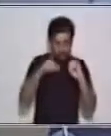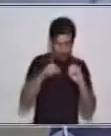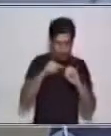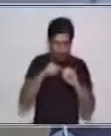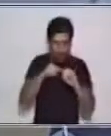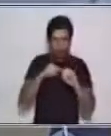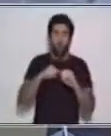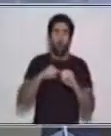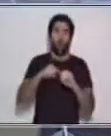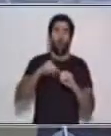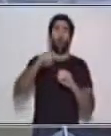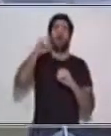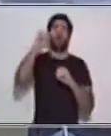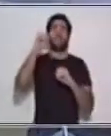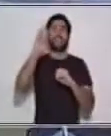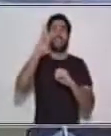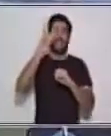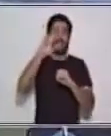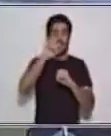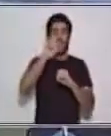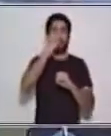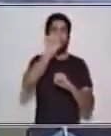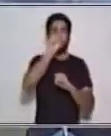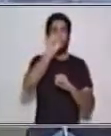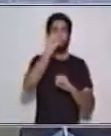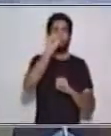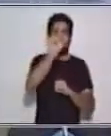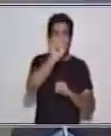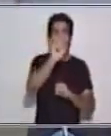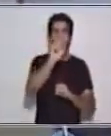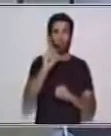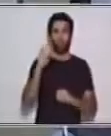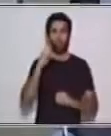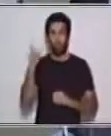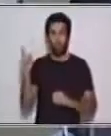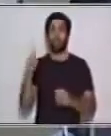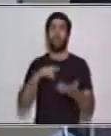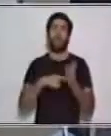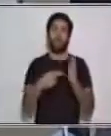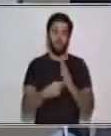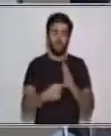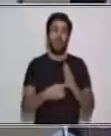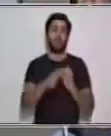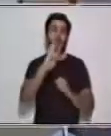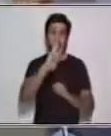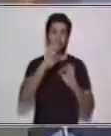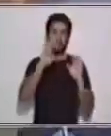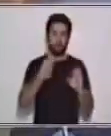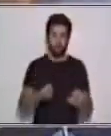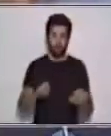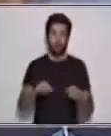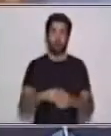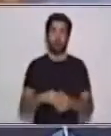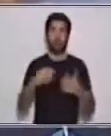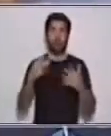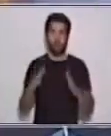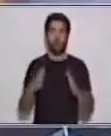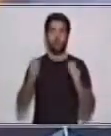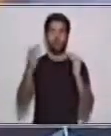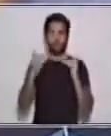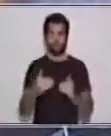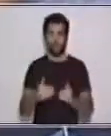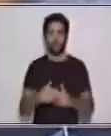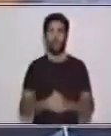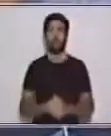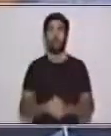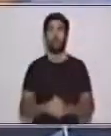0 y luego hago un punto en el 3 porque representa que fueron 3 personas. Luego, este ya